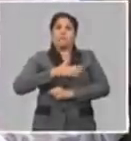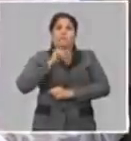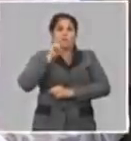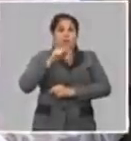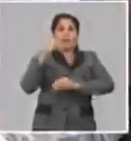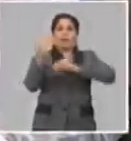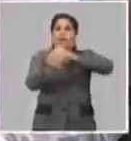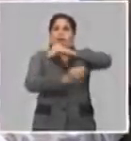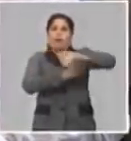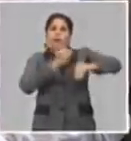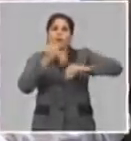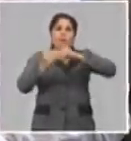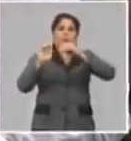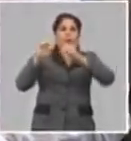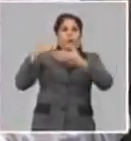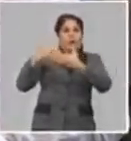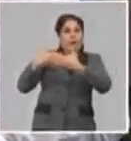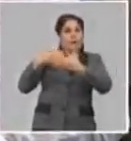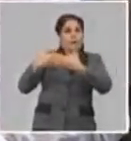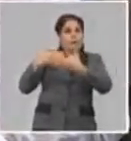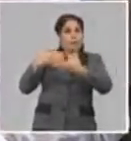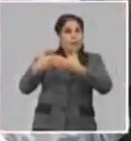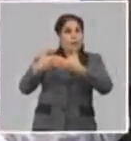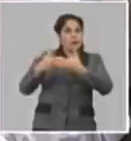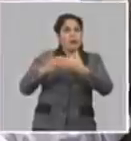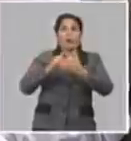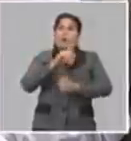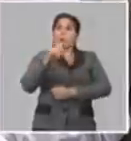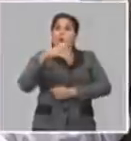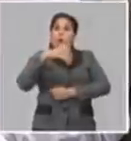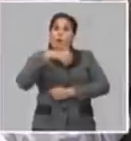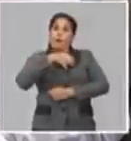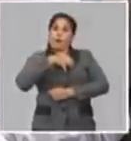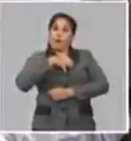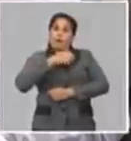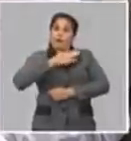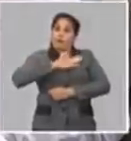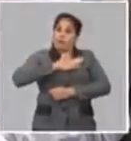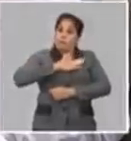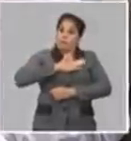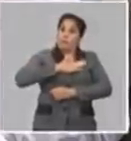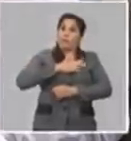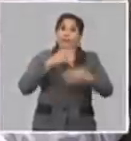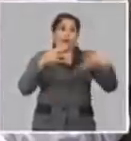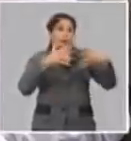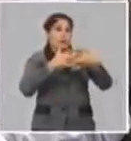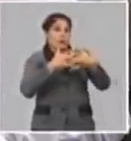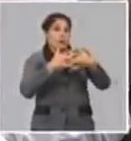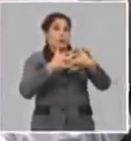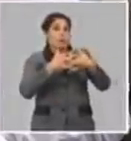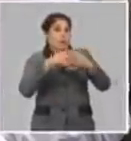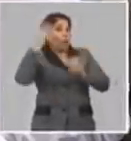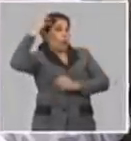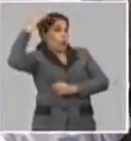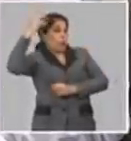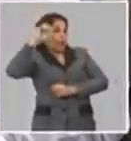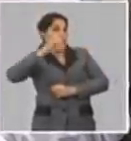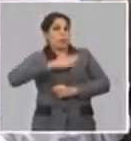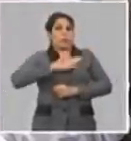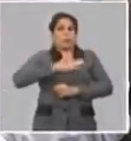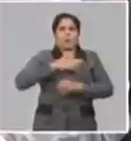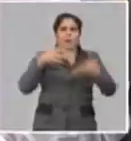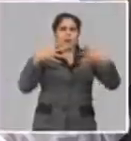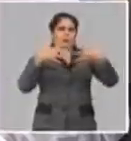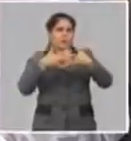del sector empresarial, el sector no estatal y la adecuada relación que tiene que haber entre ambos. La estrategia